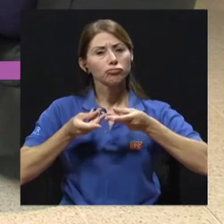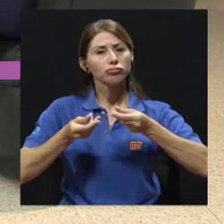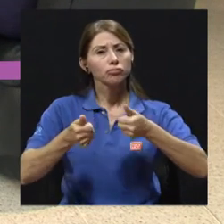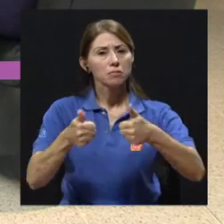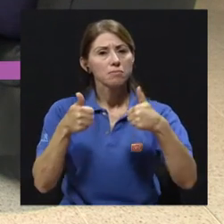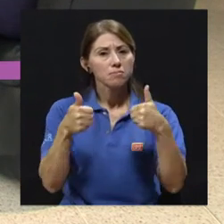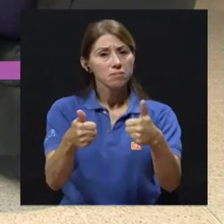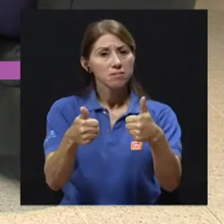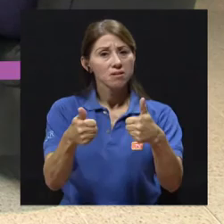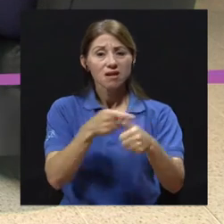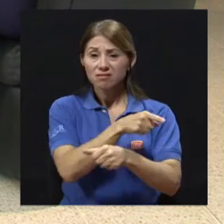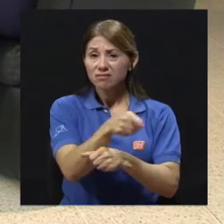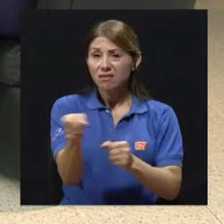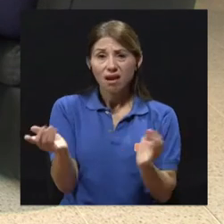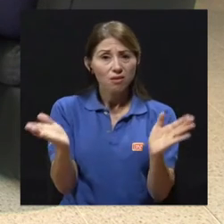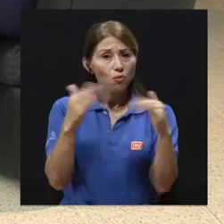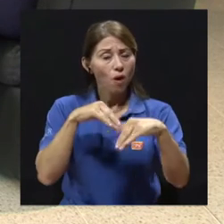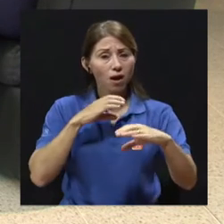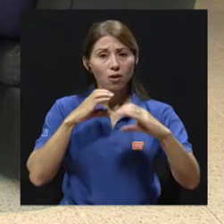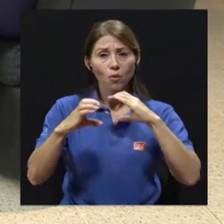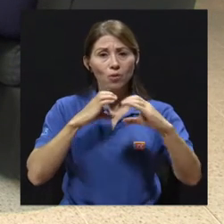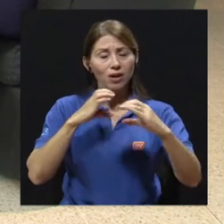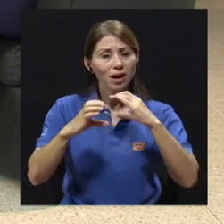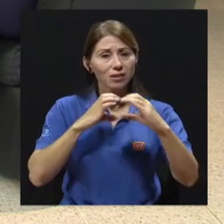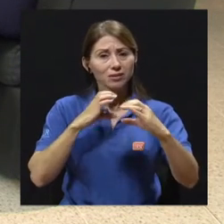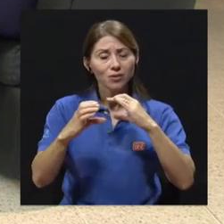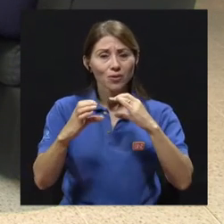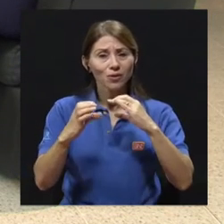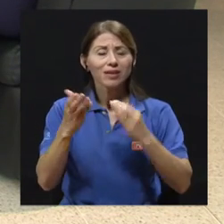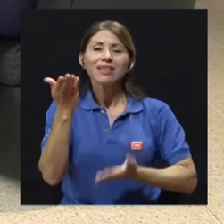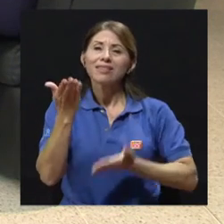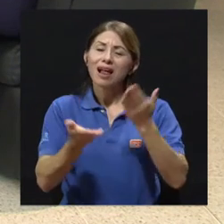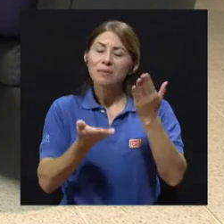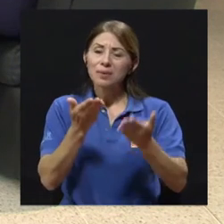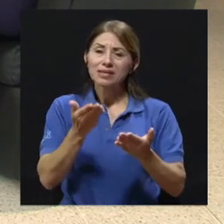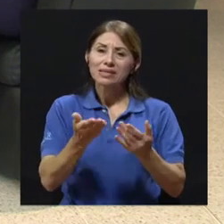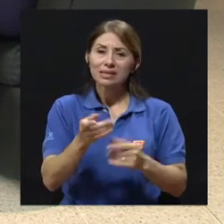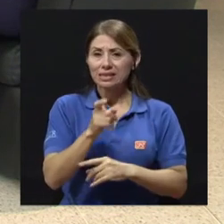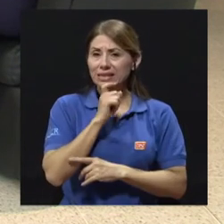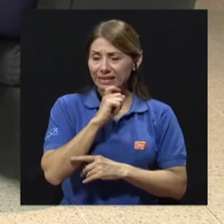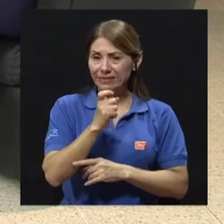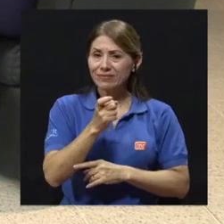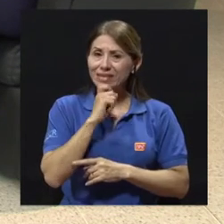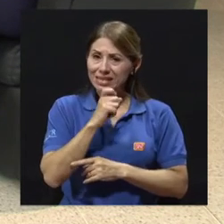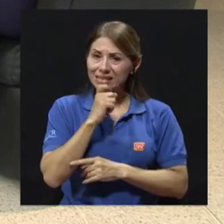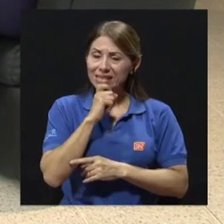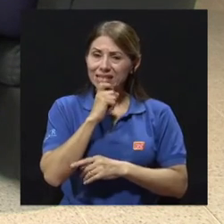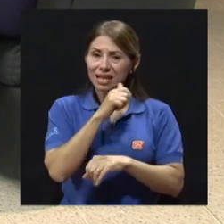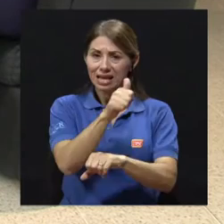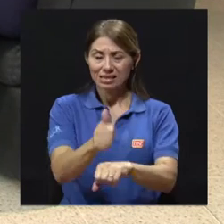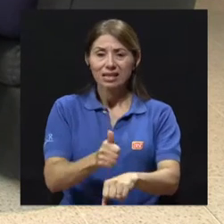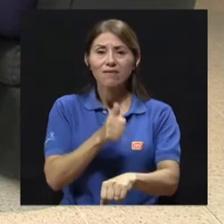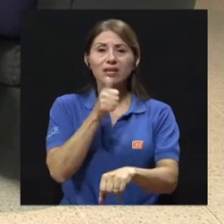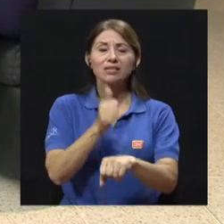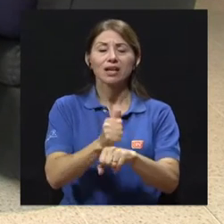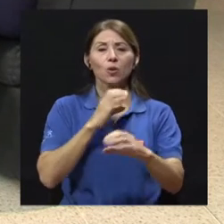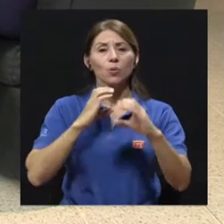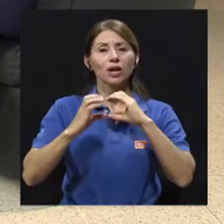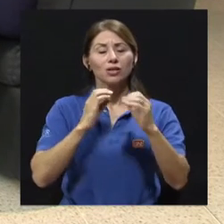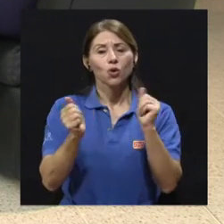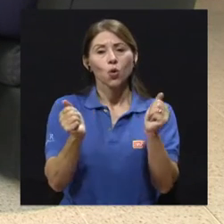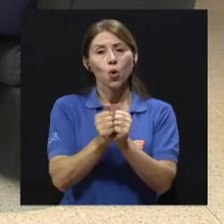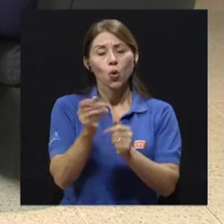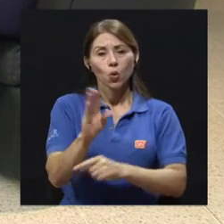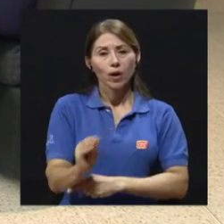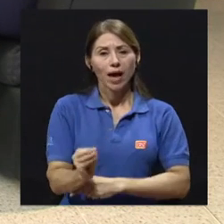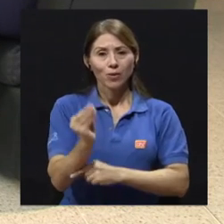existe ese tipo de comunicación desde edades muy tempranas, tal vez nos va a resultar muy difícil tratar de establecerla con nuestros hijos